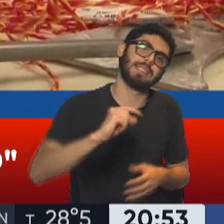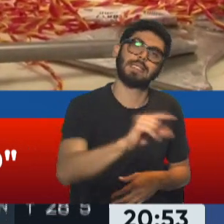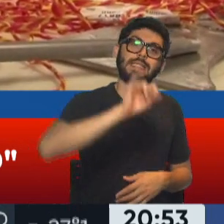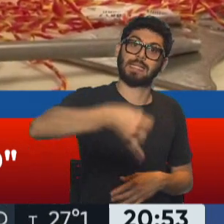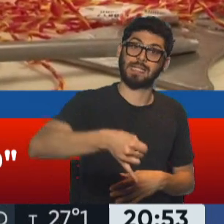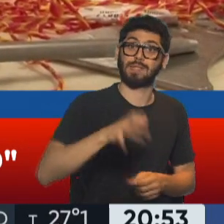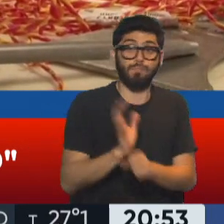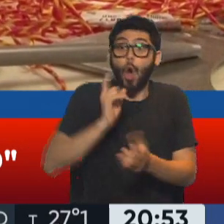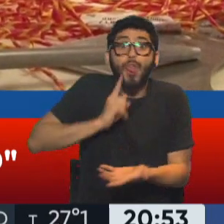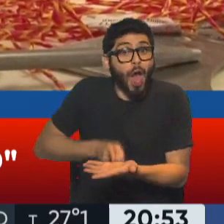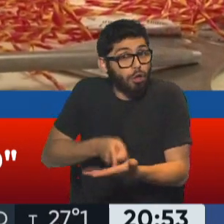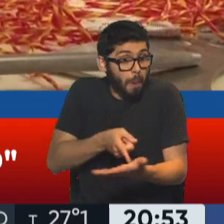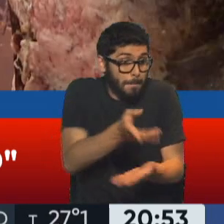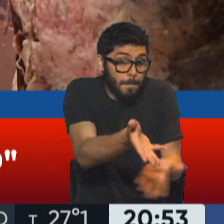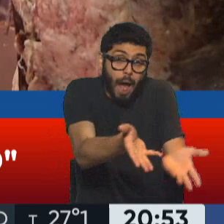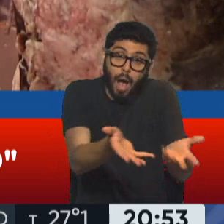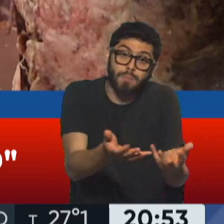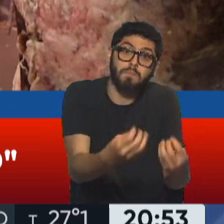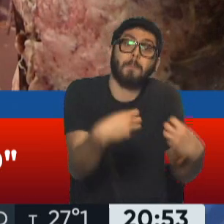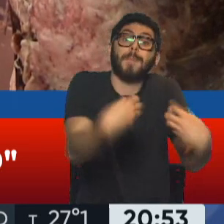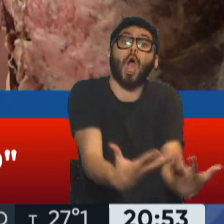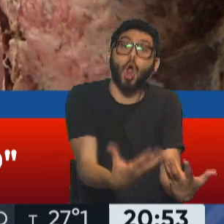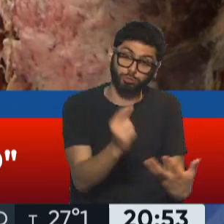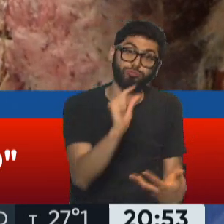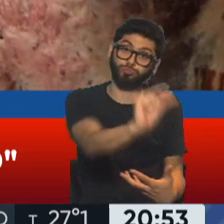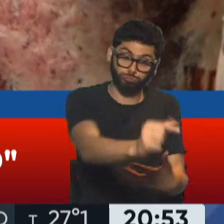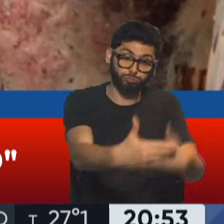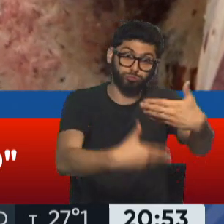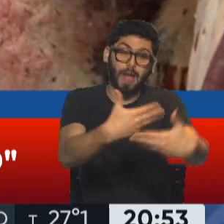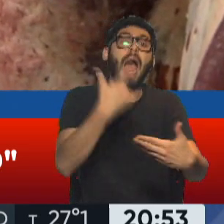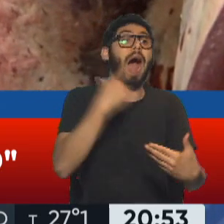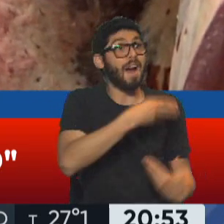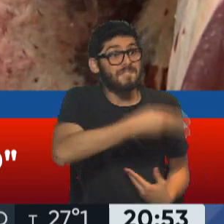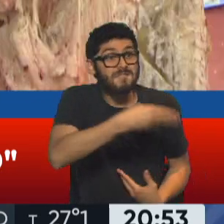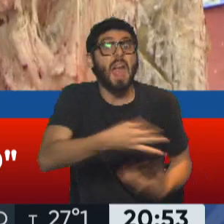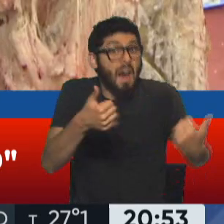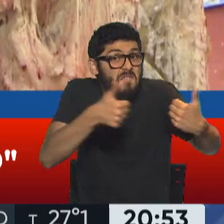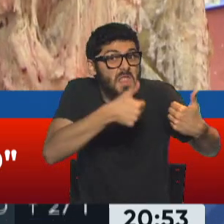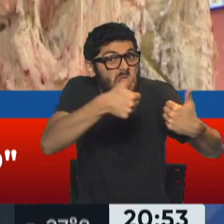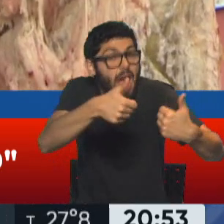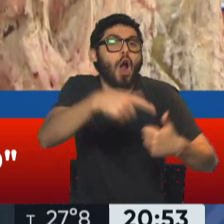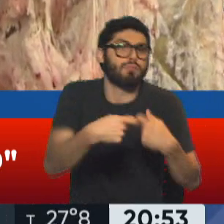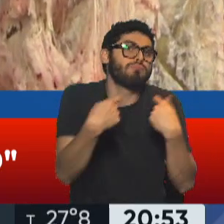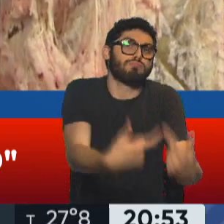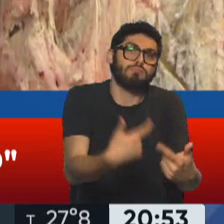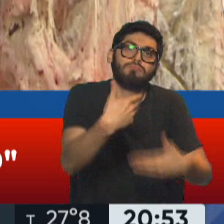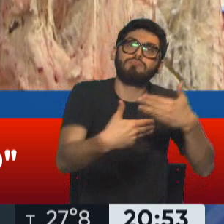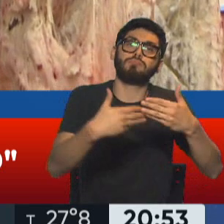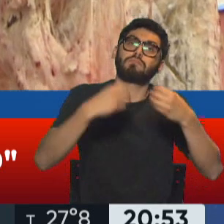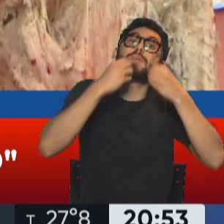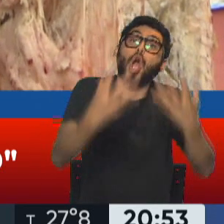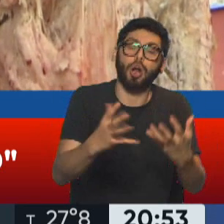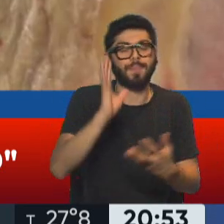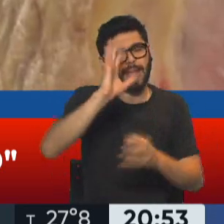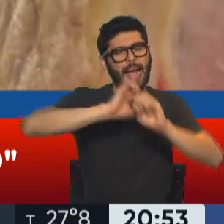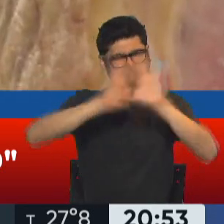vinculada para mejorar la situación de los productores, que ya venía bien. que ya venía bien. Esto aclarémoslo bien, porque